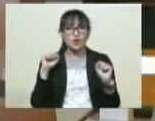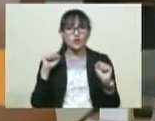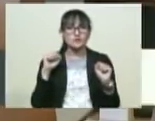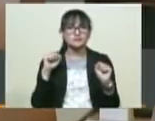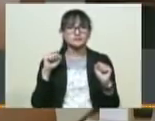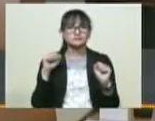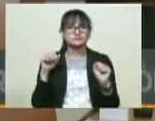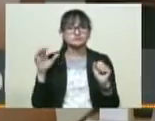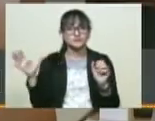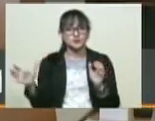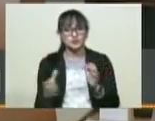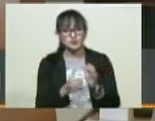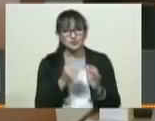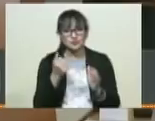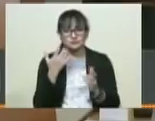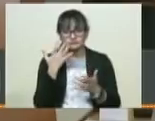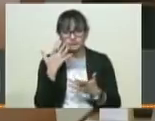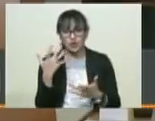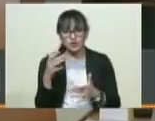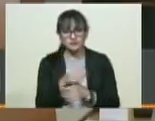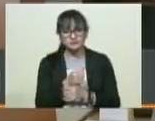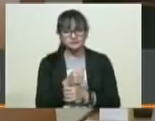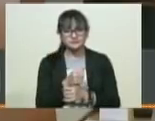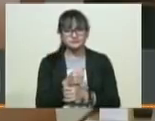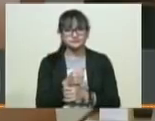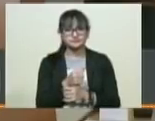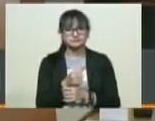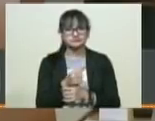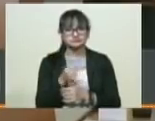le incautó un conjunto de material